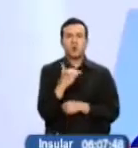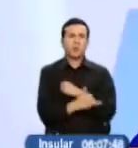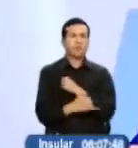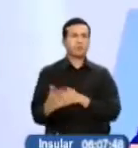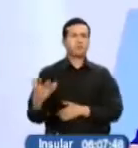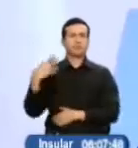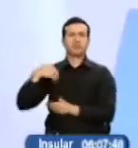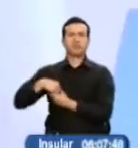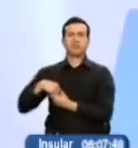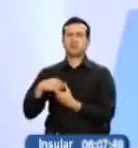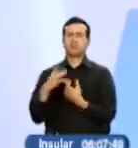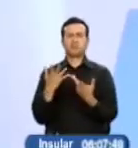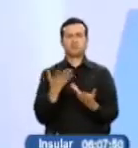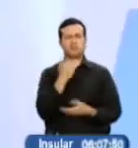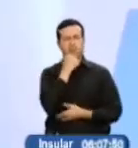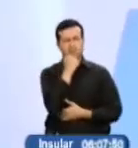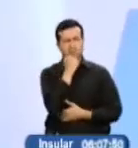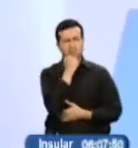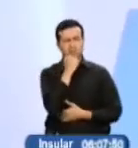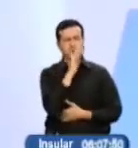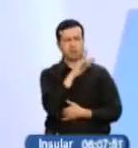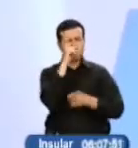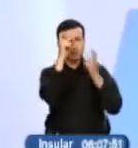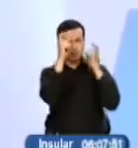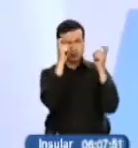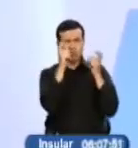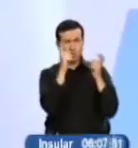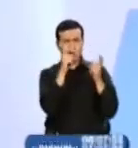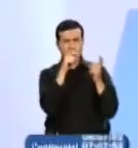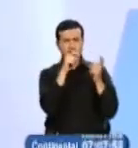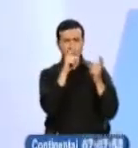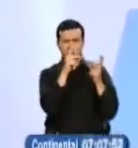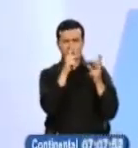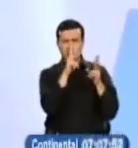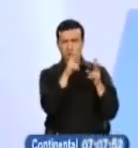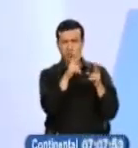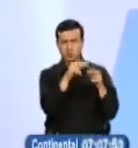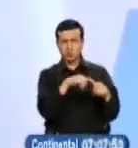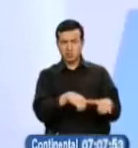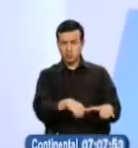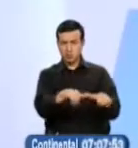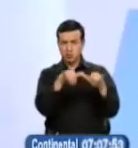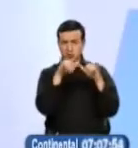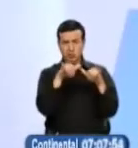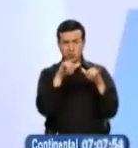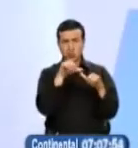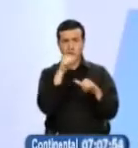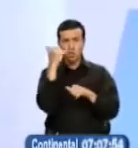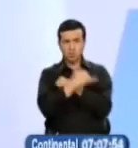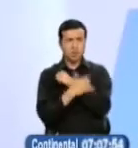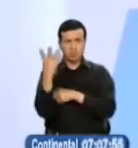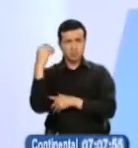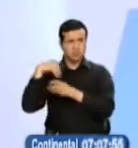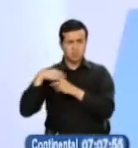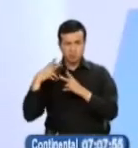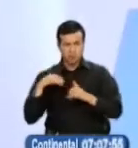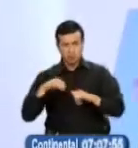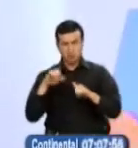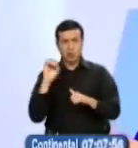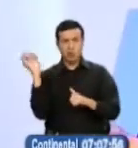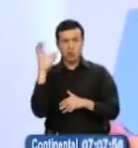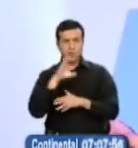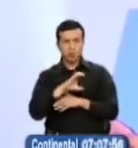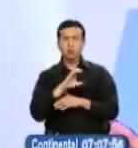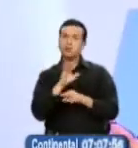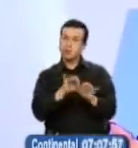la pregunta es, ¿lo van a hacer cuando estén en el gobierno? Y por eso creo que es totalmente oportuno el planteamiento de la consulta en medio